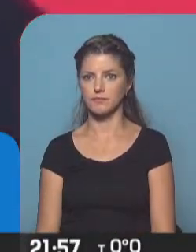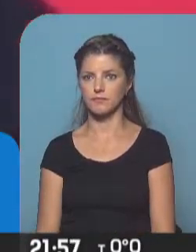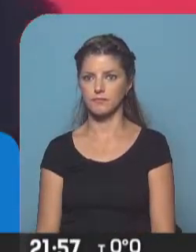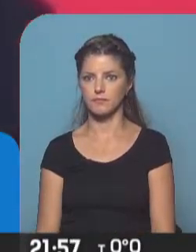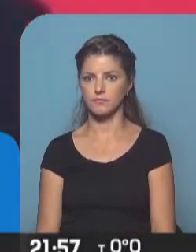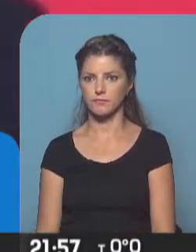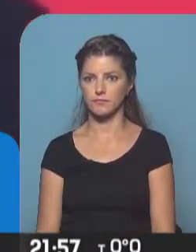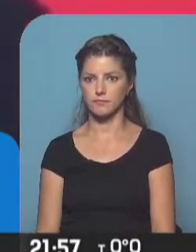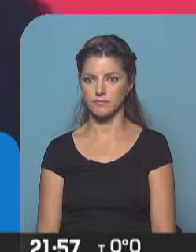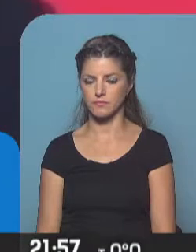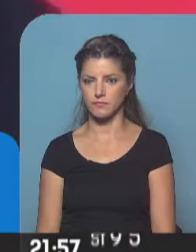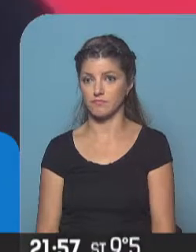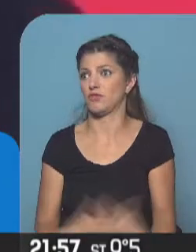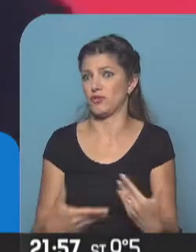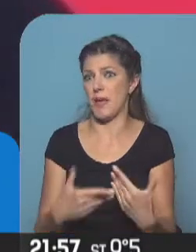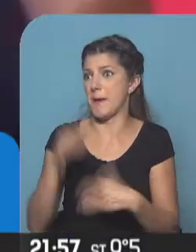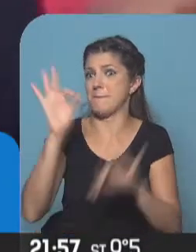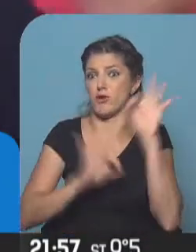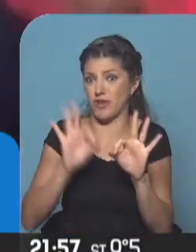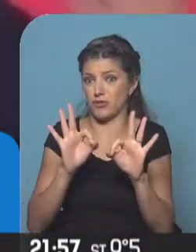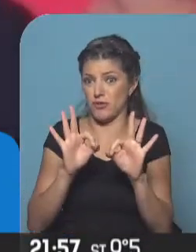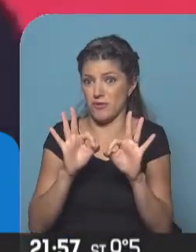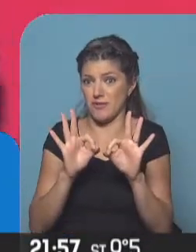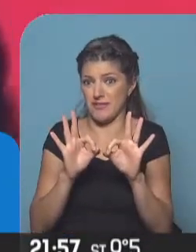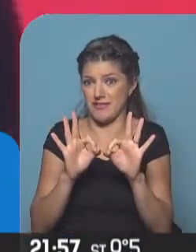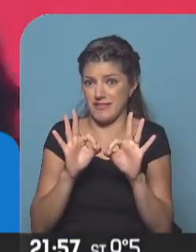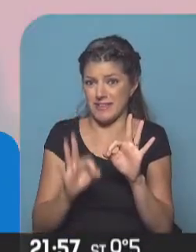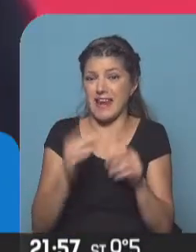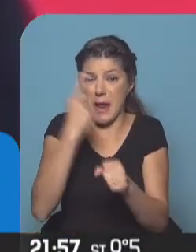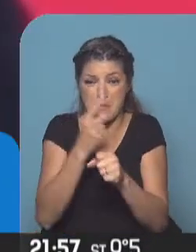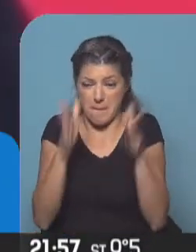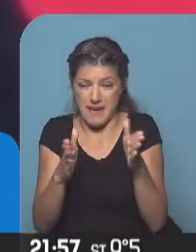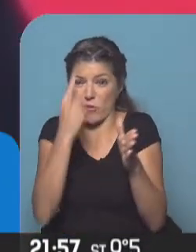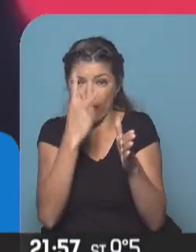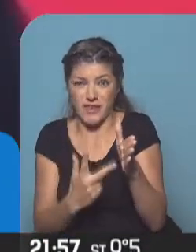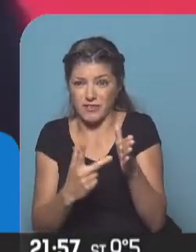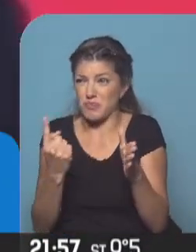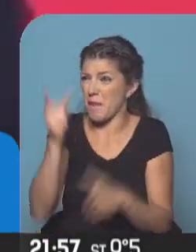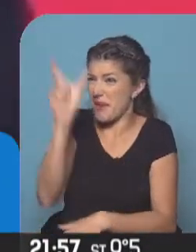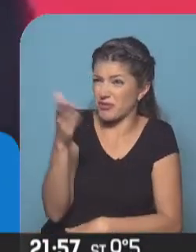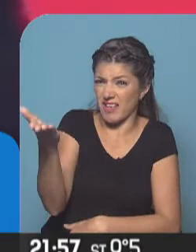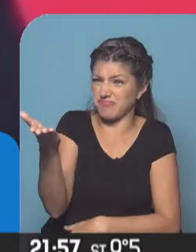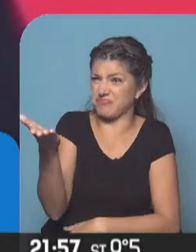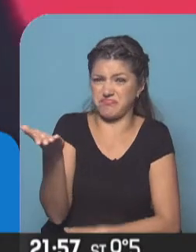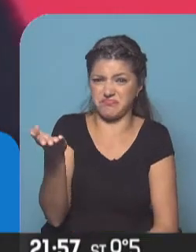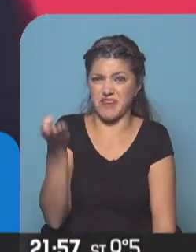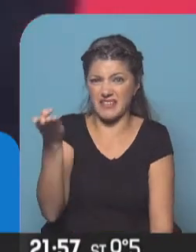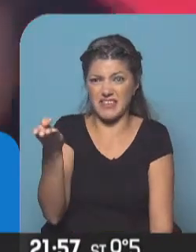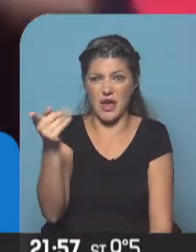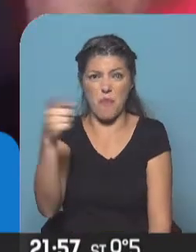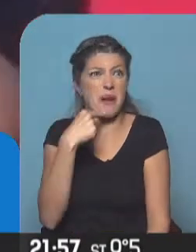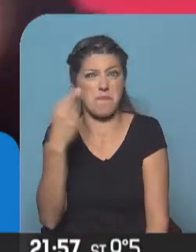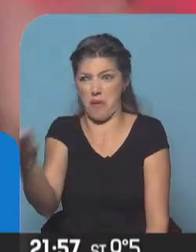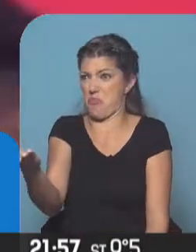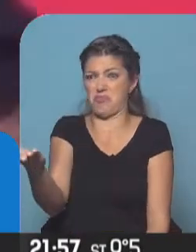moments difficiles. Y en un proyecto que lleva un tercio de la primera rueda, viene un personaje como el que hizo la